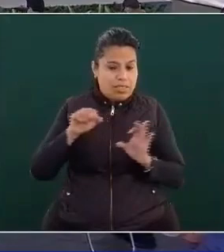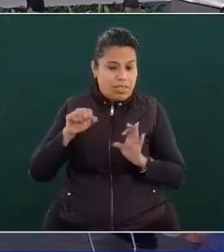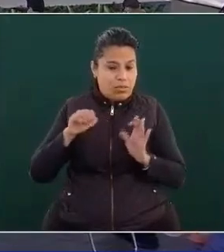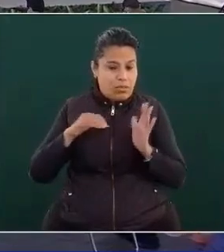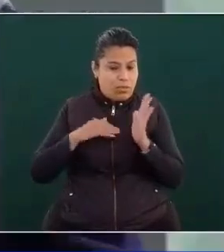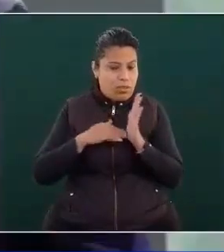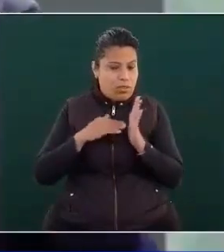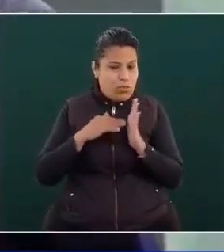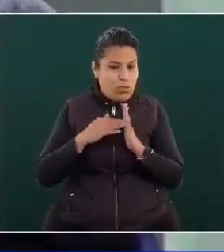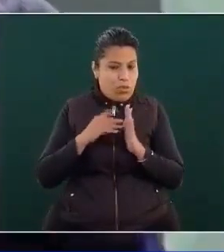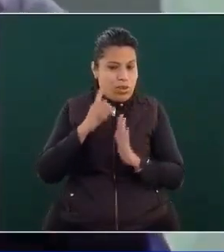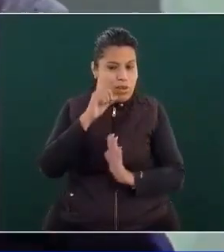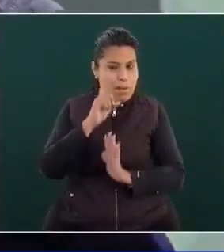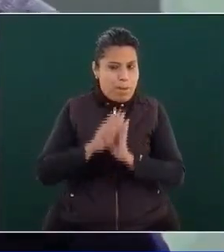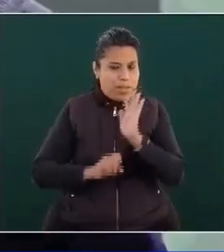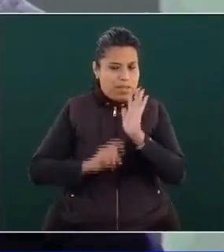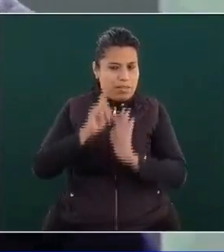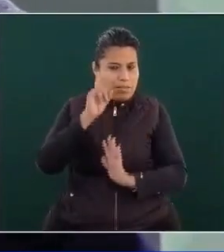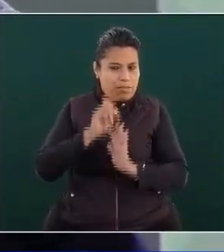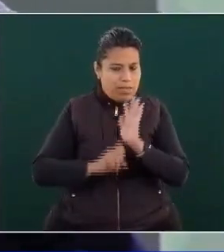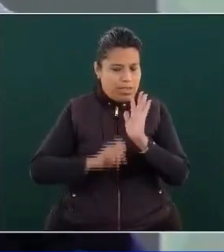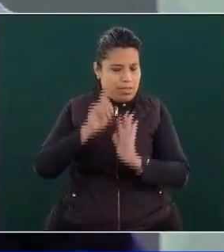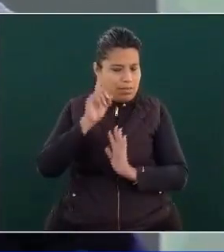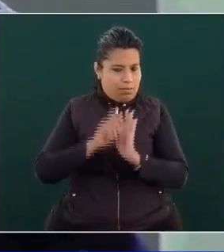pesos mensuales